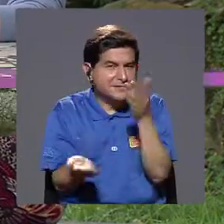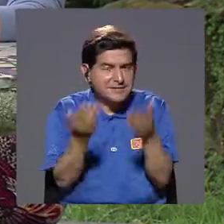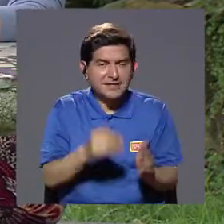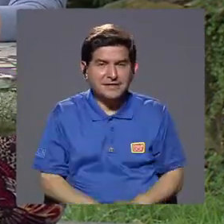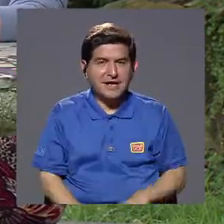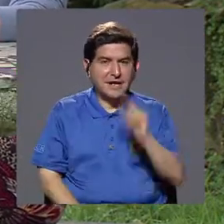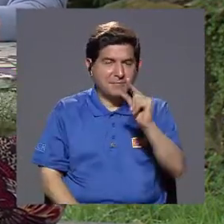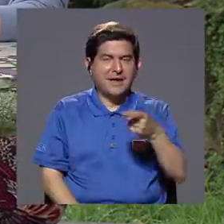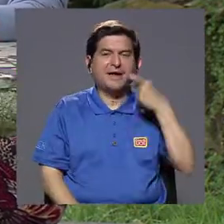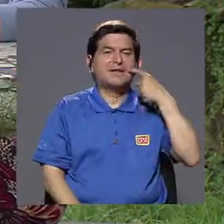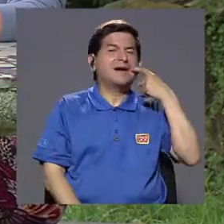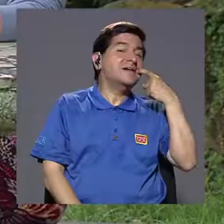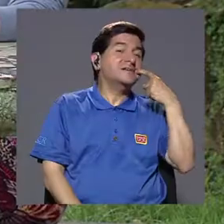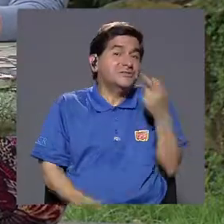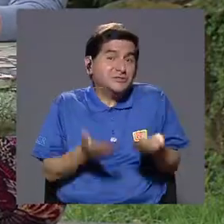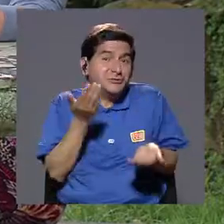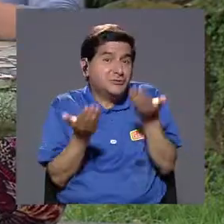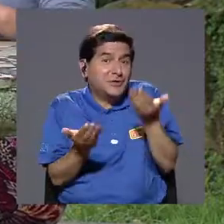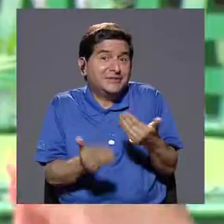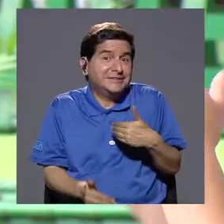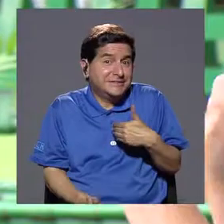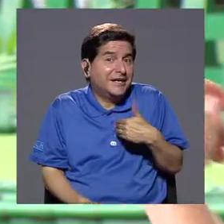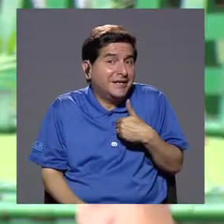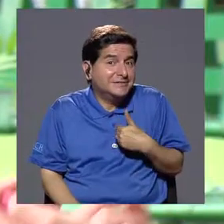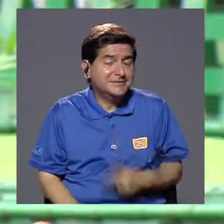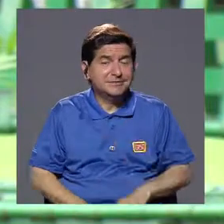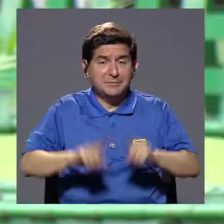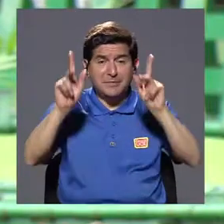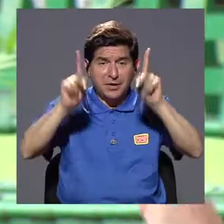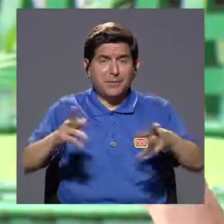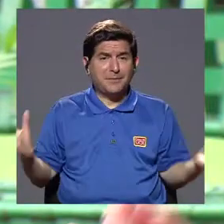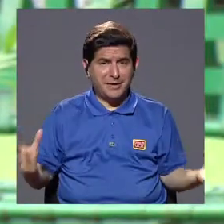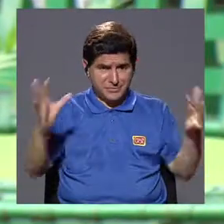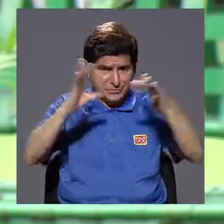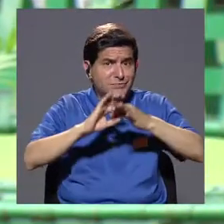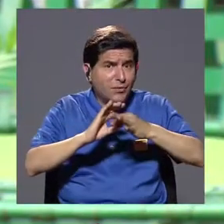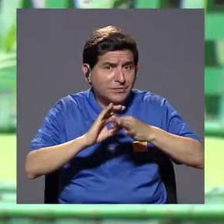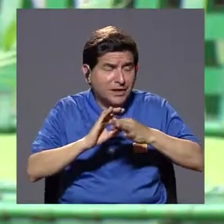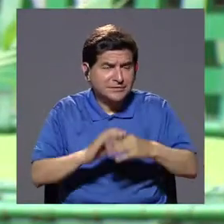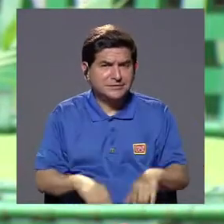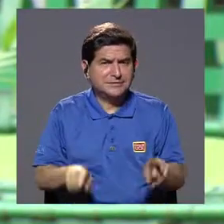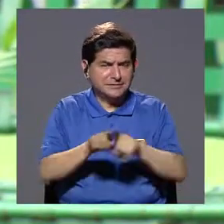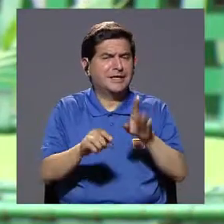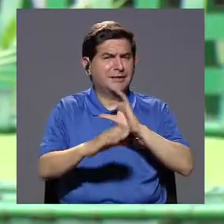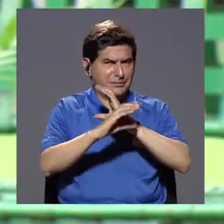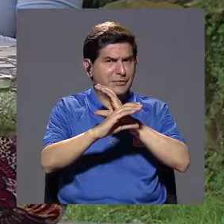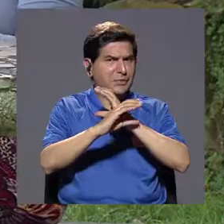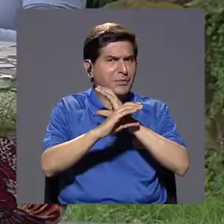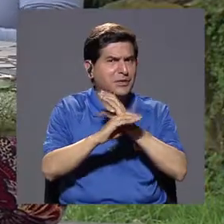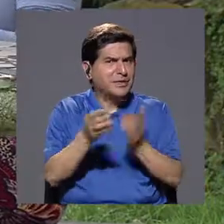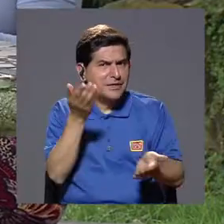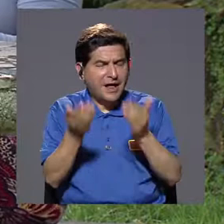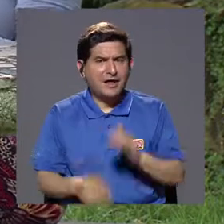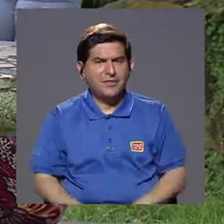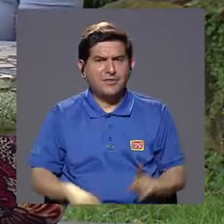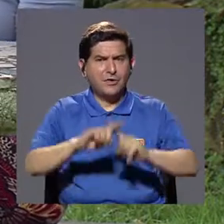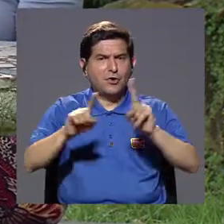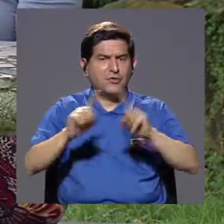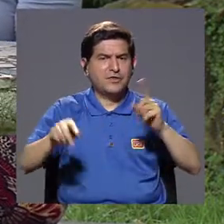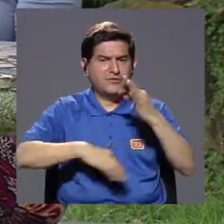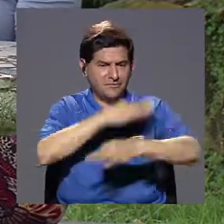también si no era más bien una pequeña adicción que las personas lo relacionan con por eso también hay que tener mucho cuidado con con ciertas